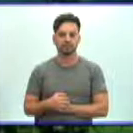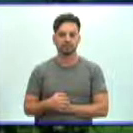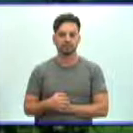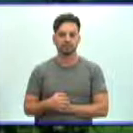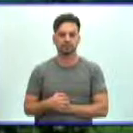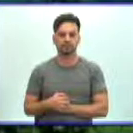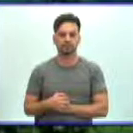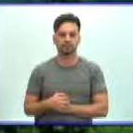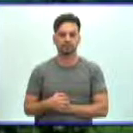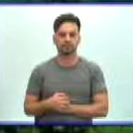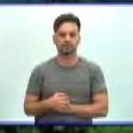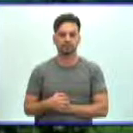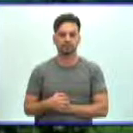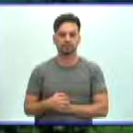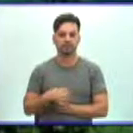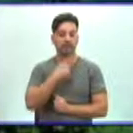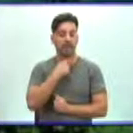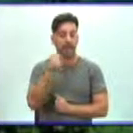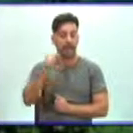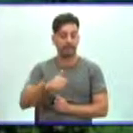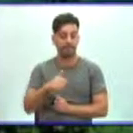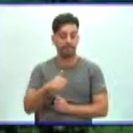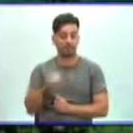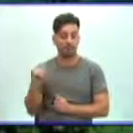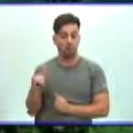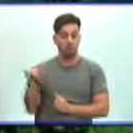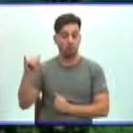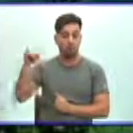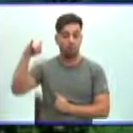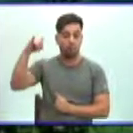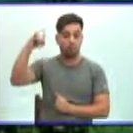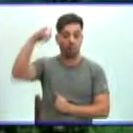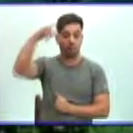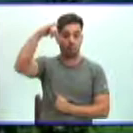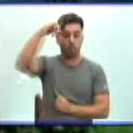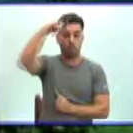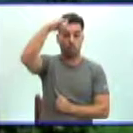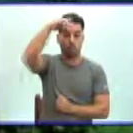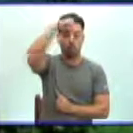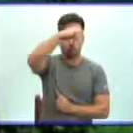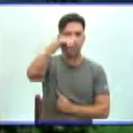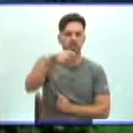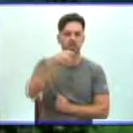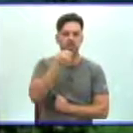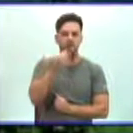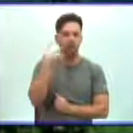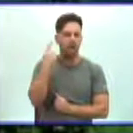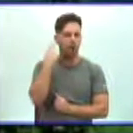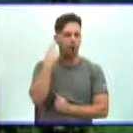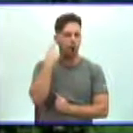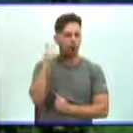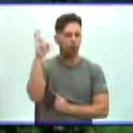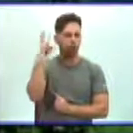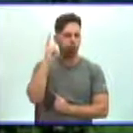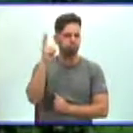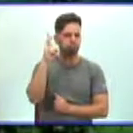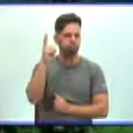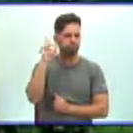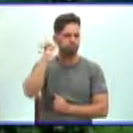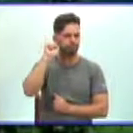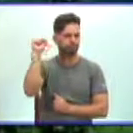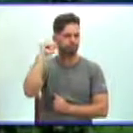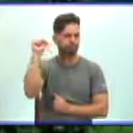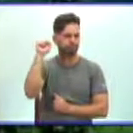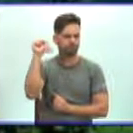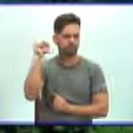Si tomamos un avión, podemos sentir el ruido de nuestros oídos y es que